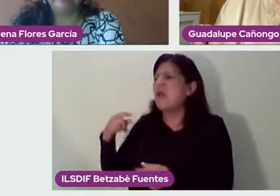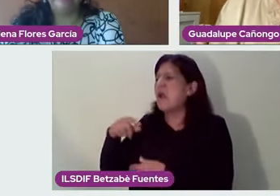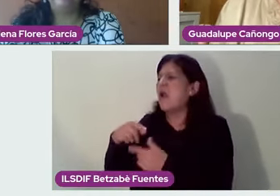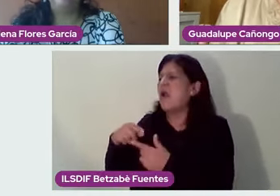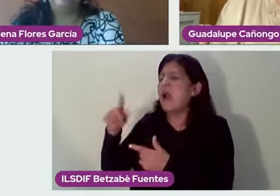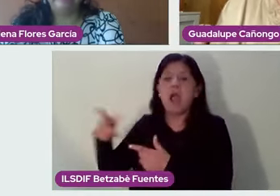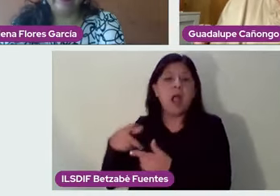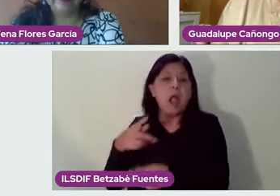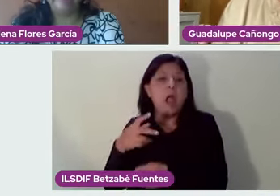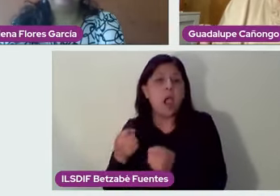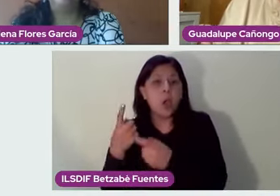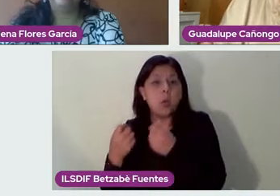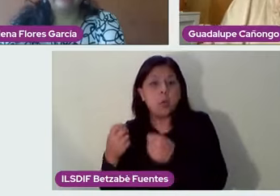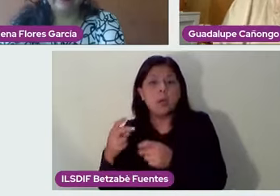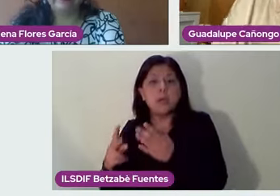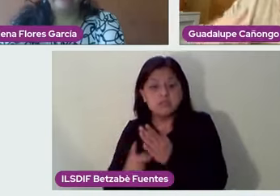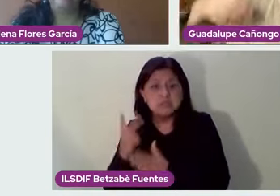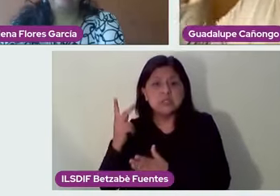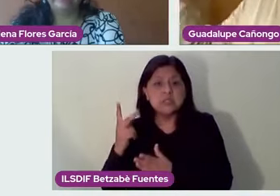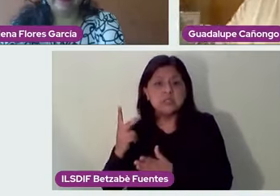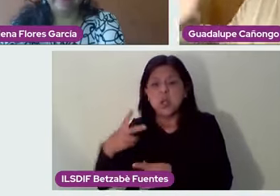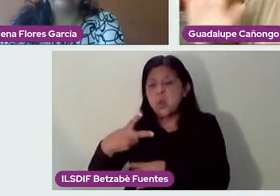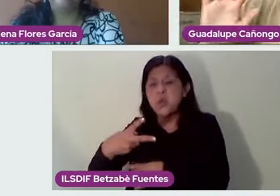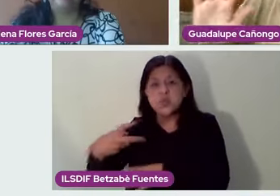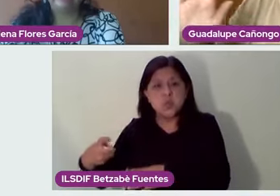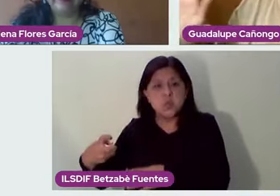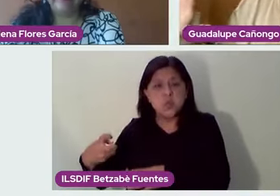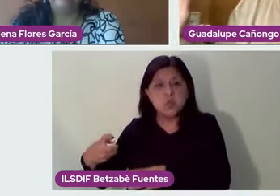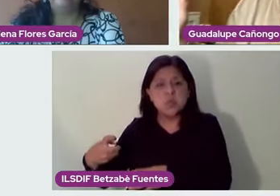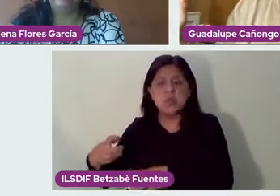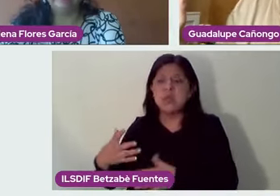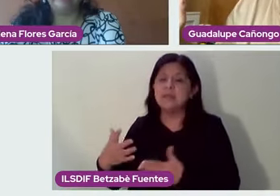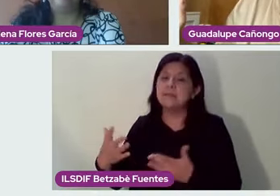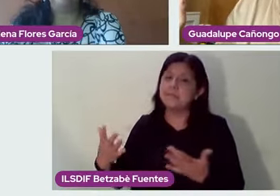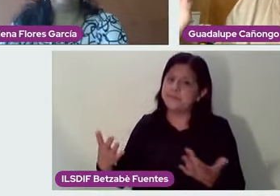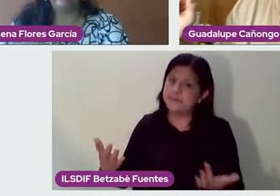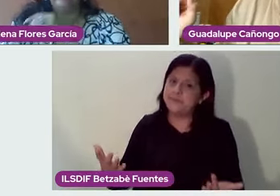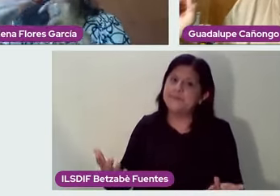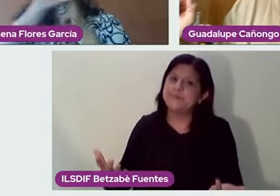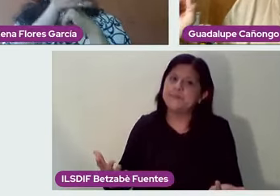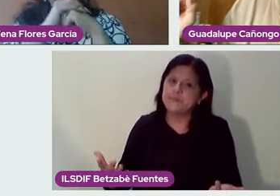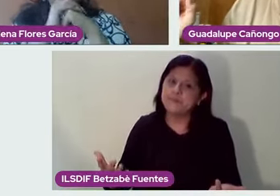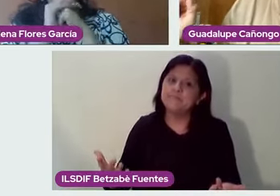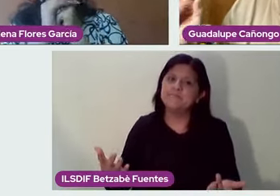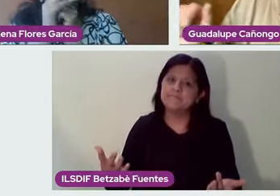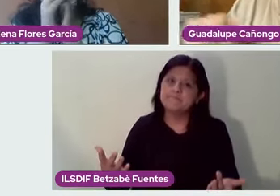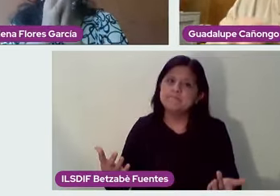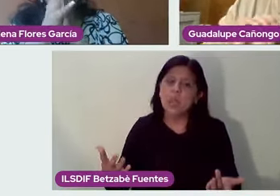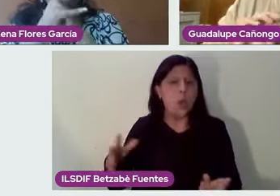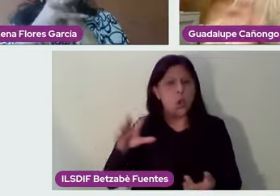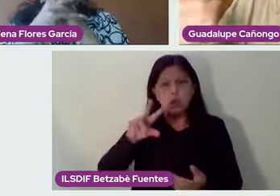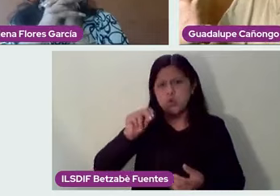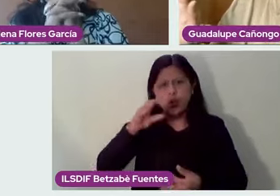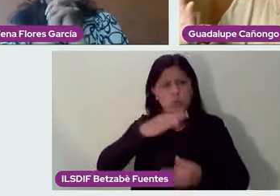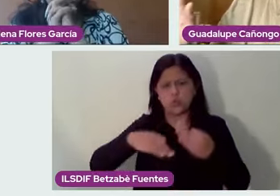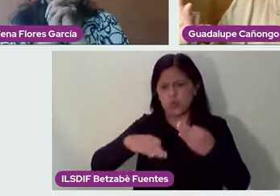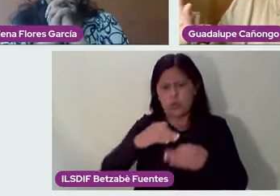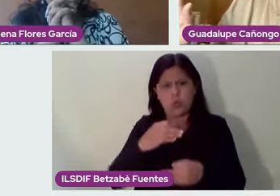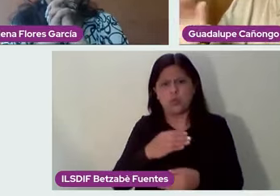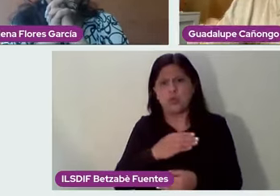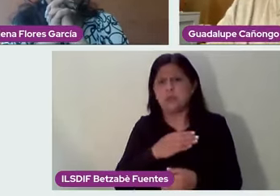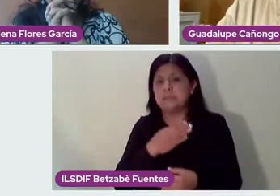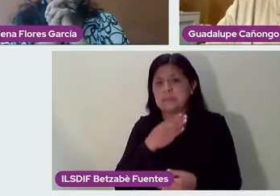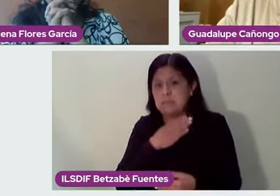es cierto, es cierto. También esa es la contraparte. No todo son bondades con la digitalización, no todo es